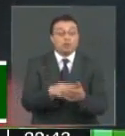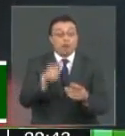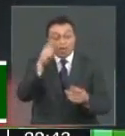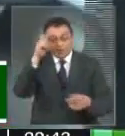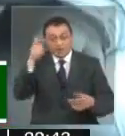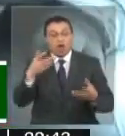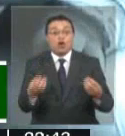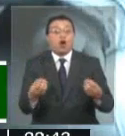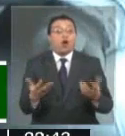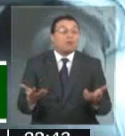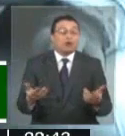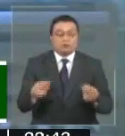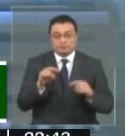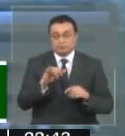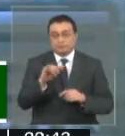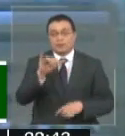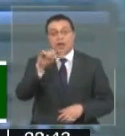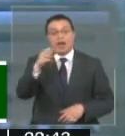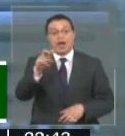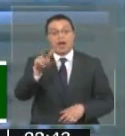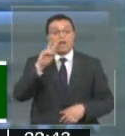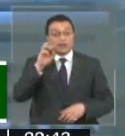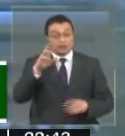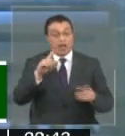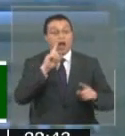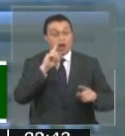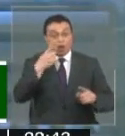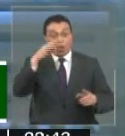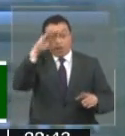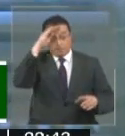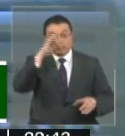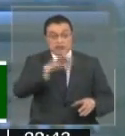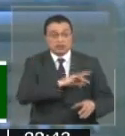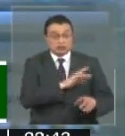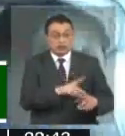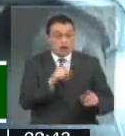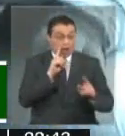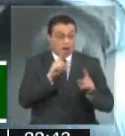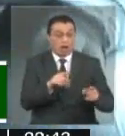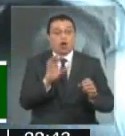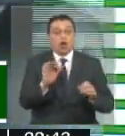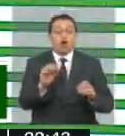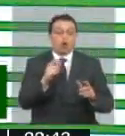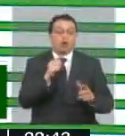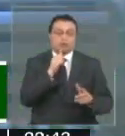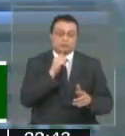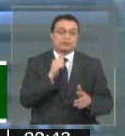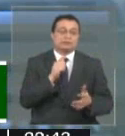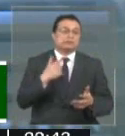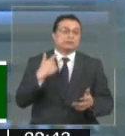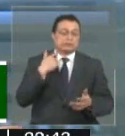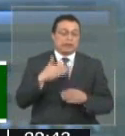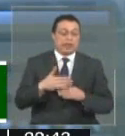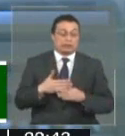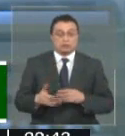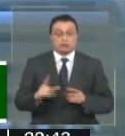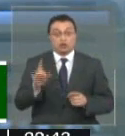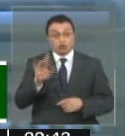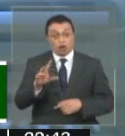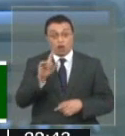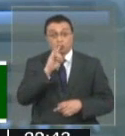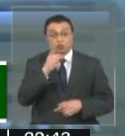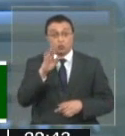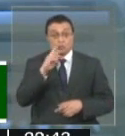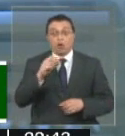iniciativa. Javiera, ¿hay experiencias pioneras de esto en Chile o también ahí estamos al debe? Yo creo que no solo en turismo, sino